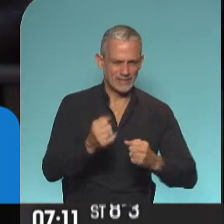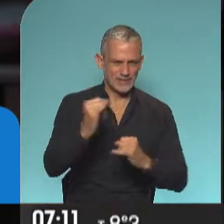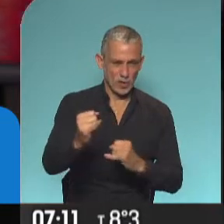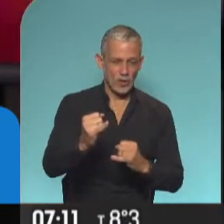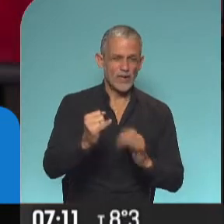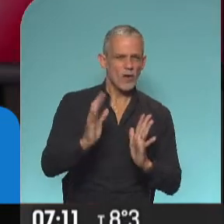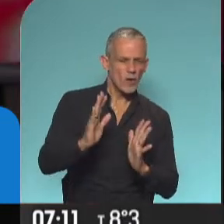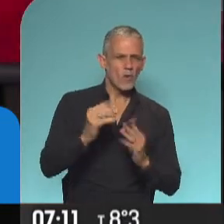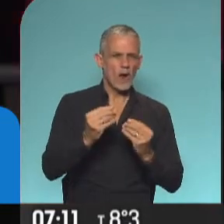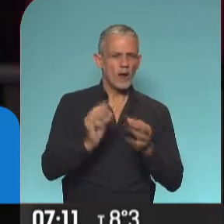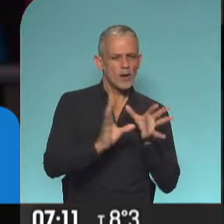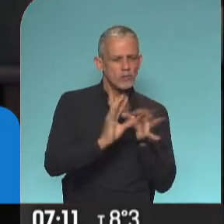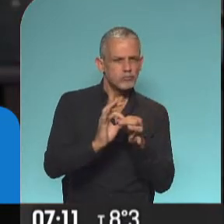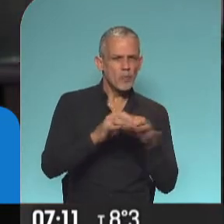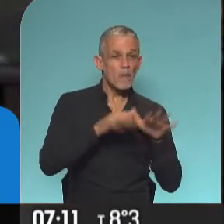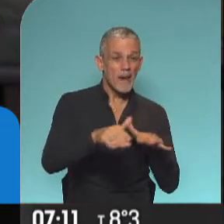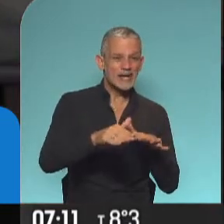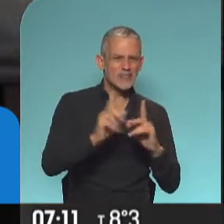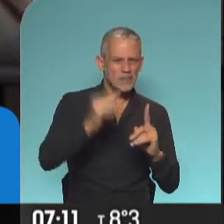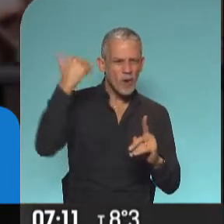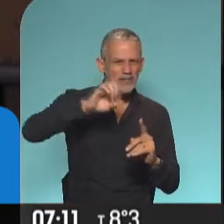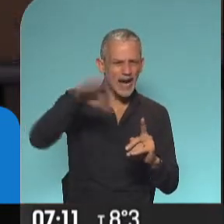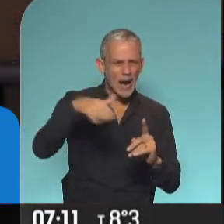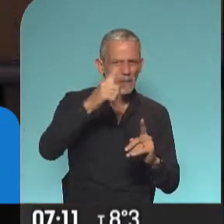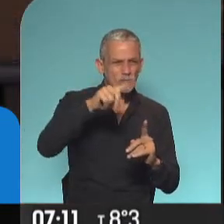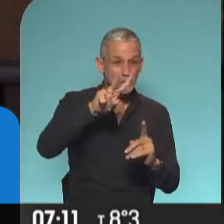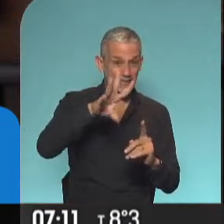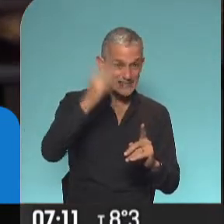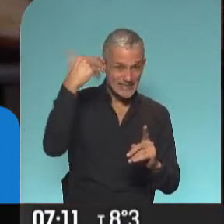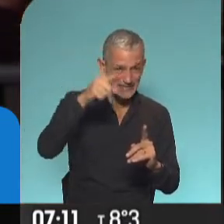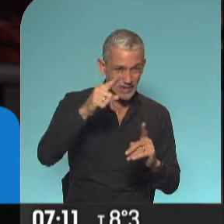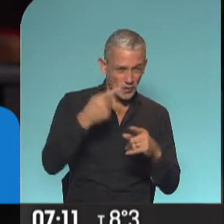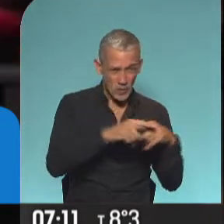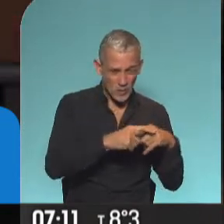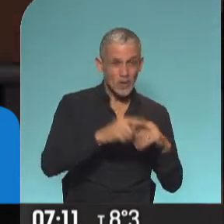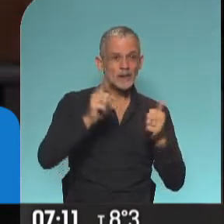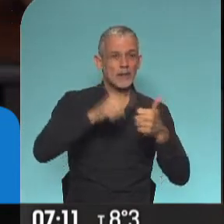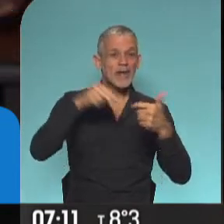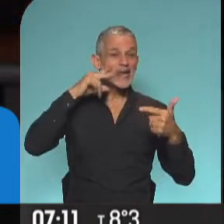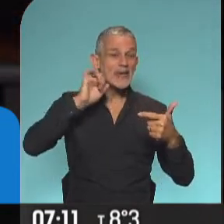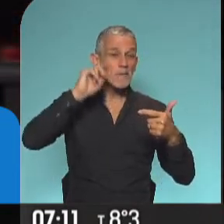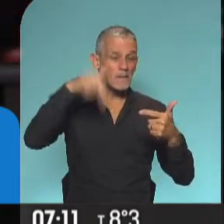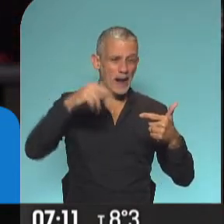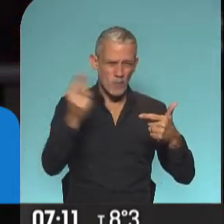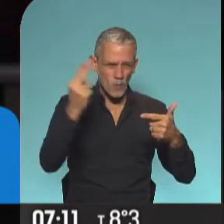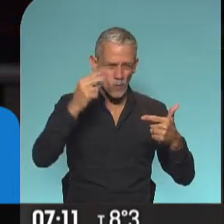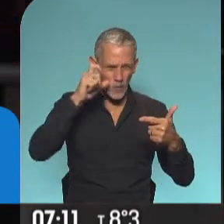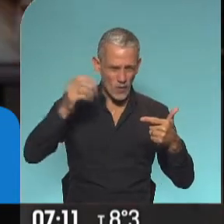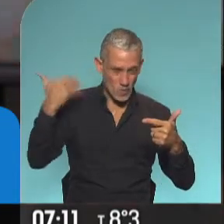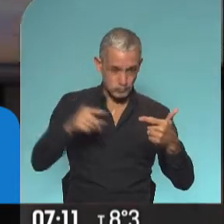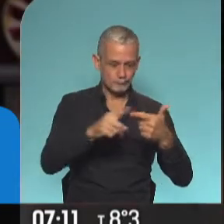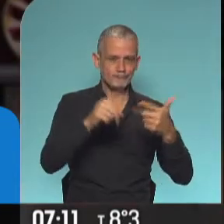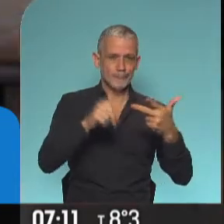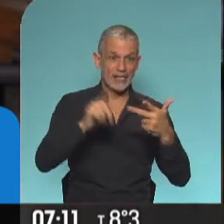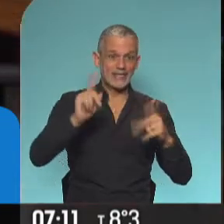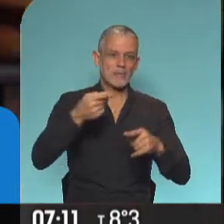entre las marchas por la 125, las marchas por Nisman, y las marchas del 17A,